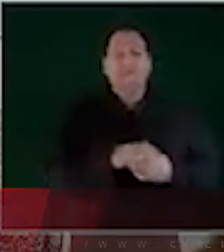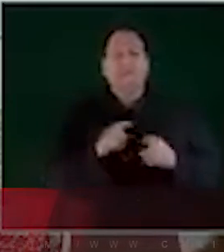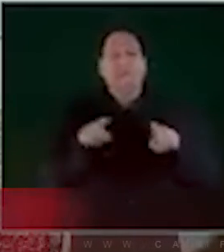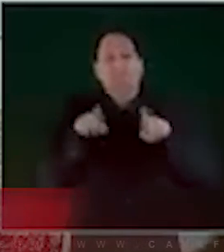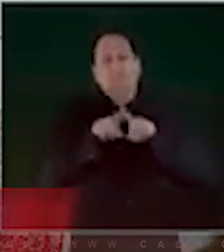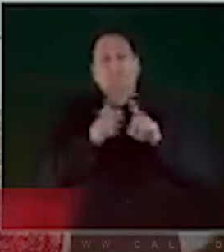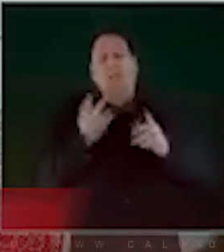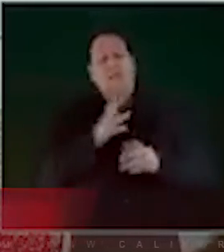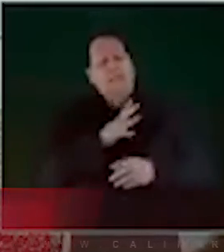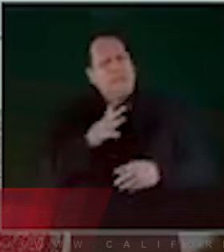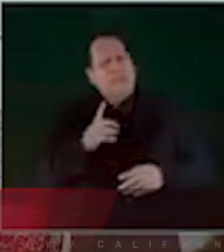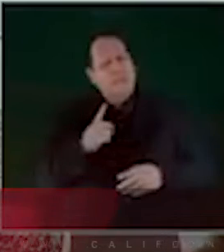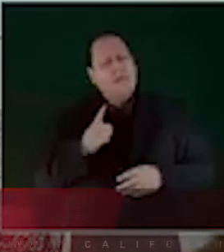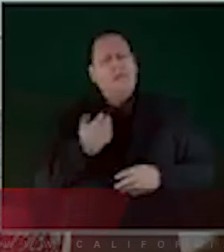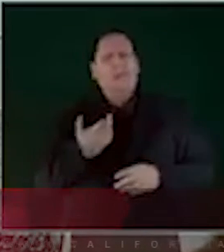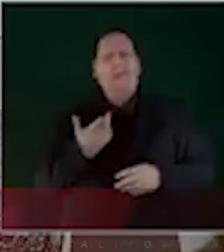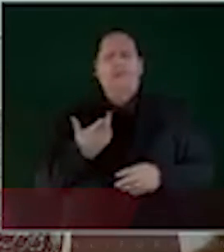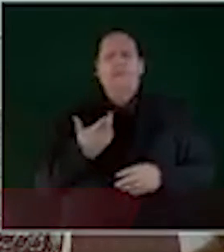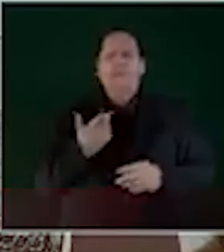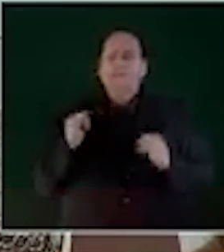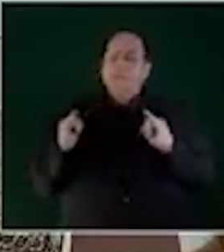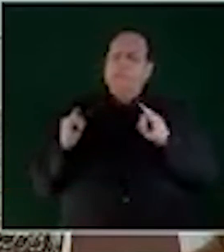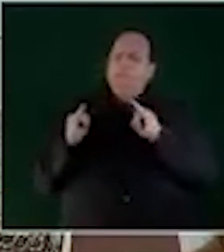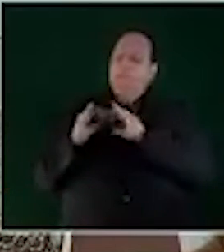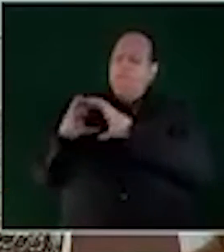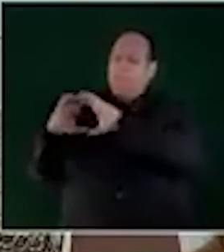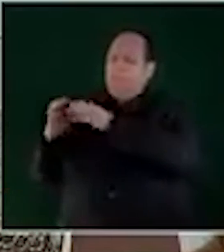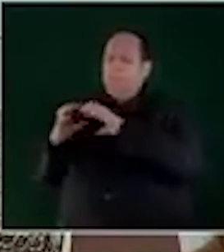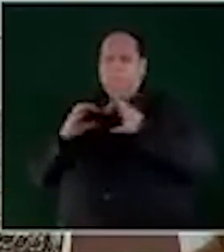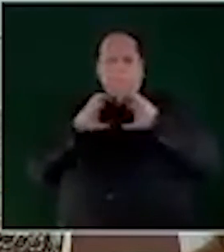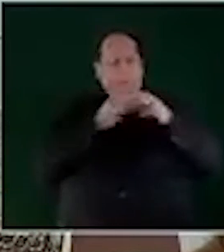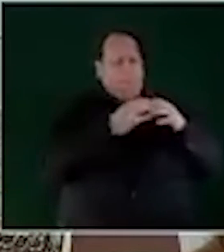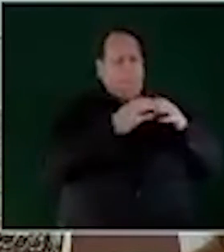haber institucionalidad